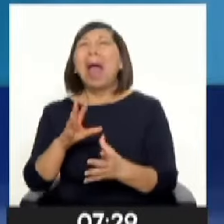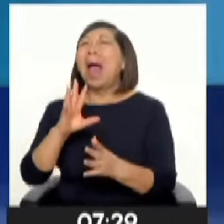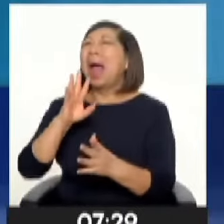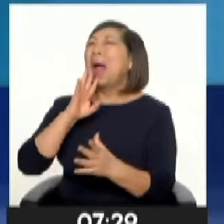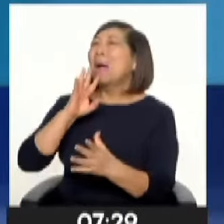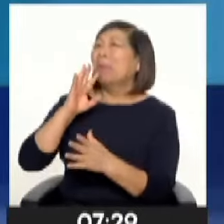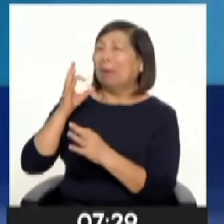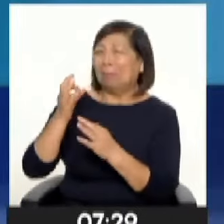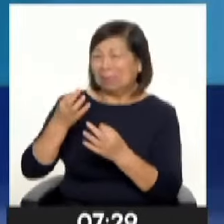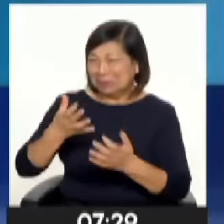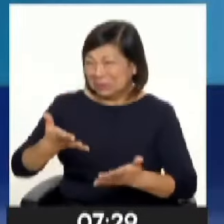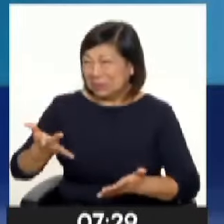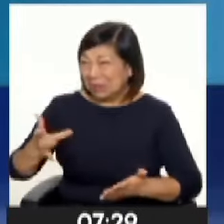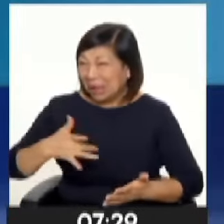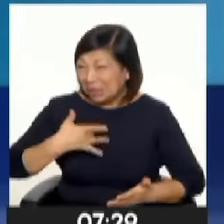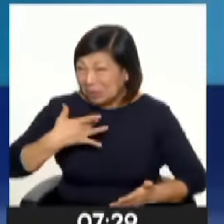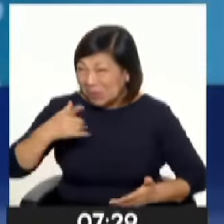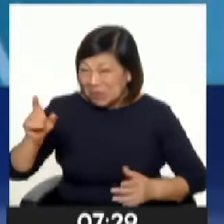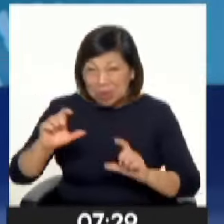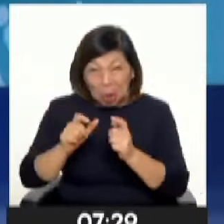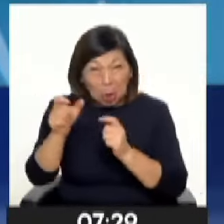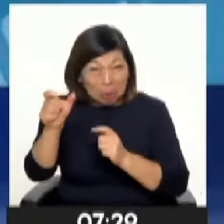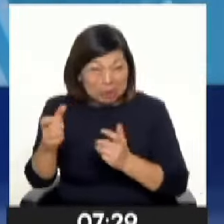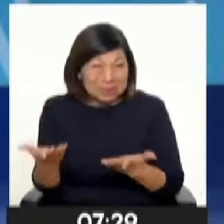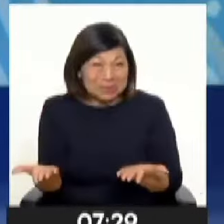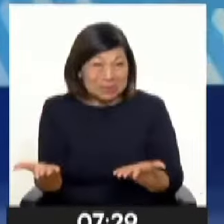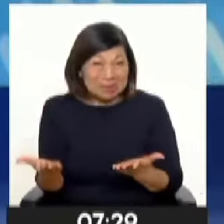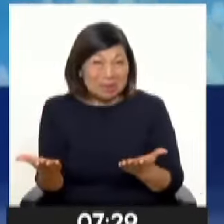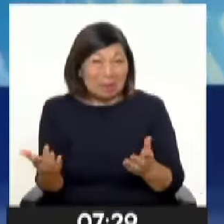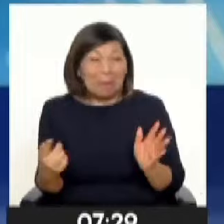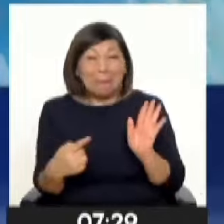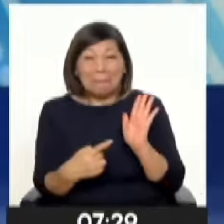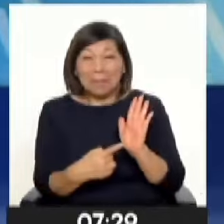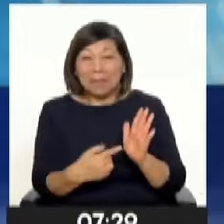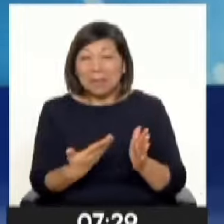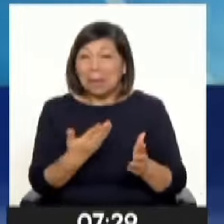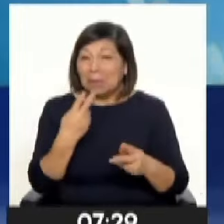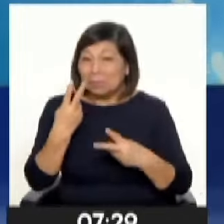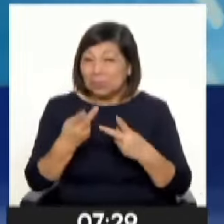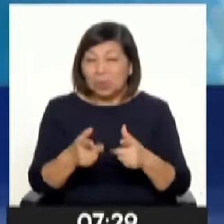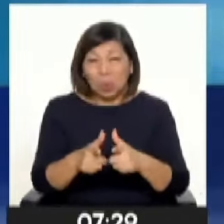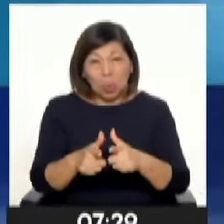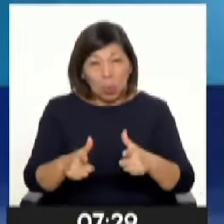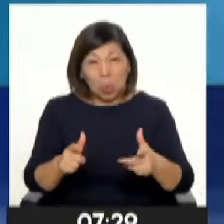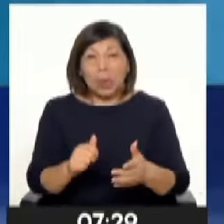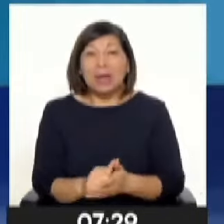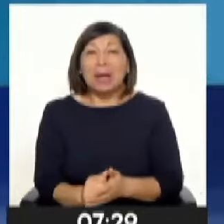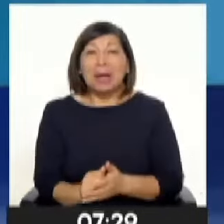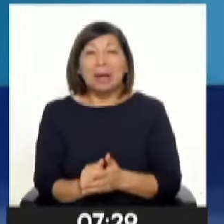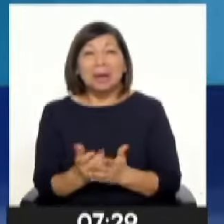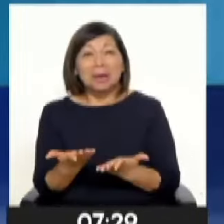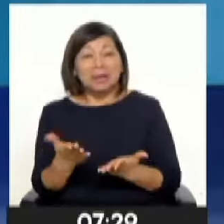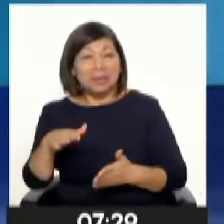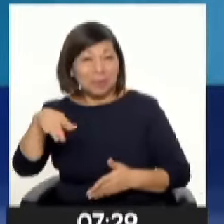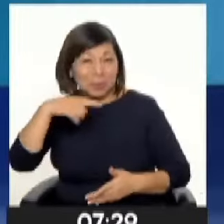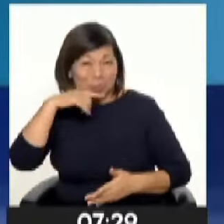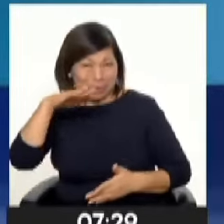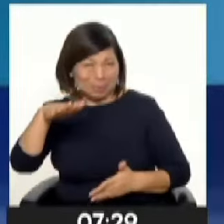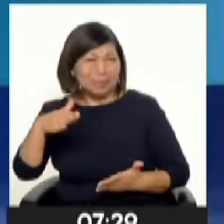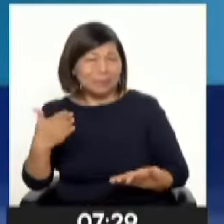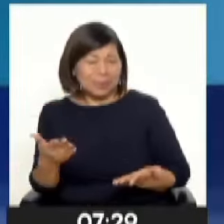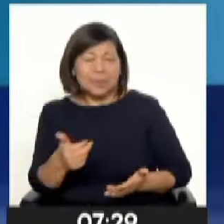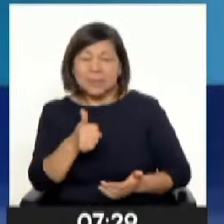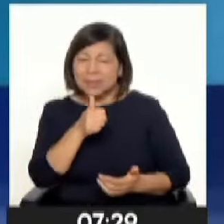les interesa realmente a los que hoy salen en la foto, como la presidenta visitando el centro de atención de esta niña, que también